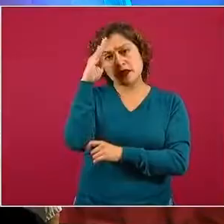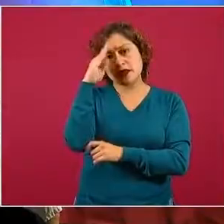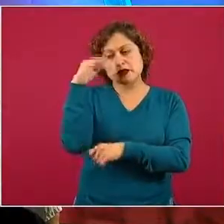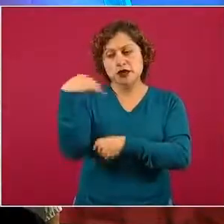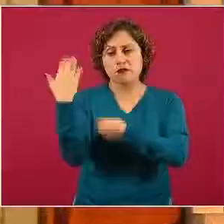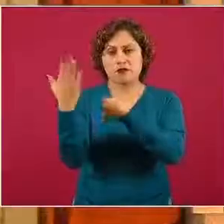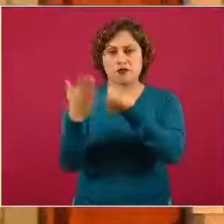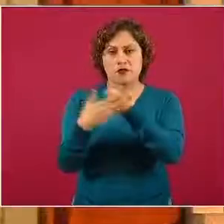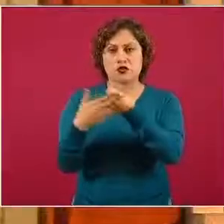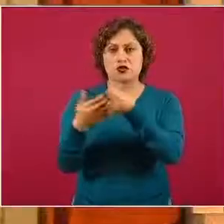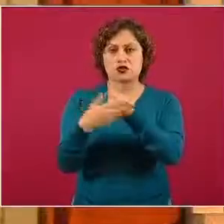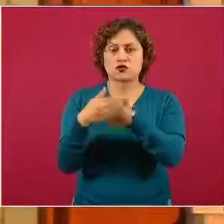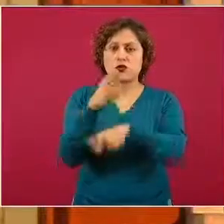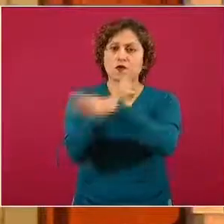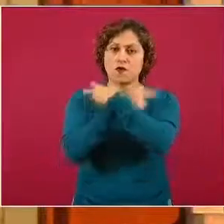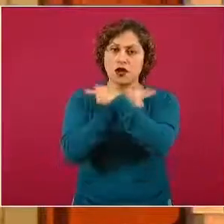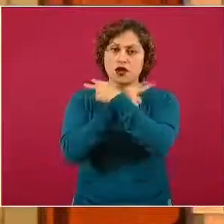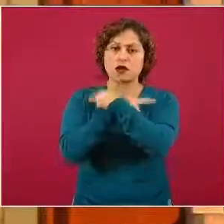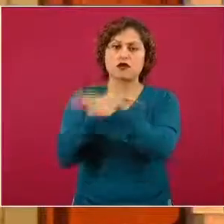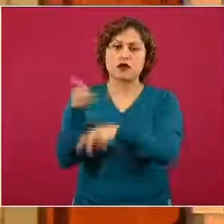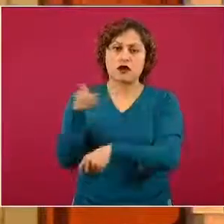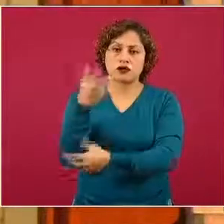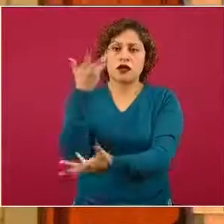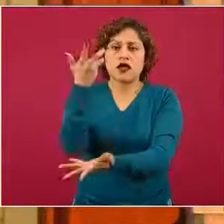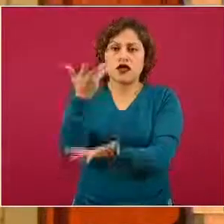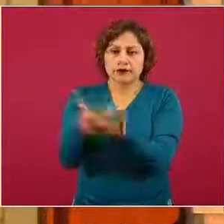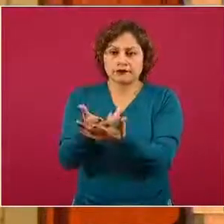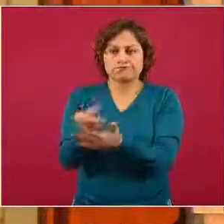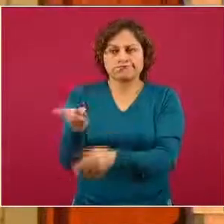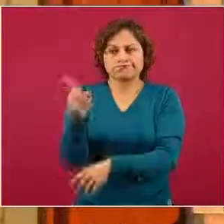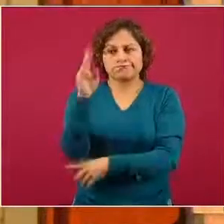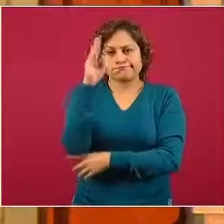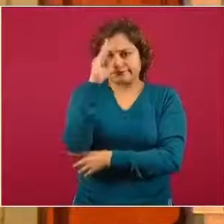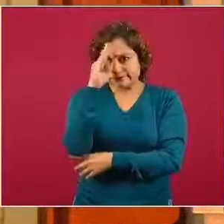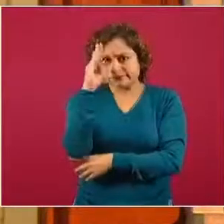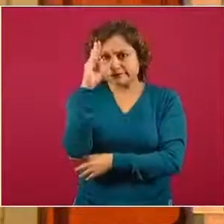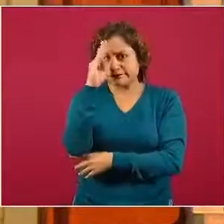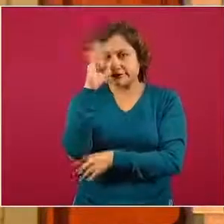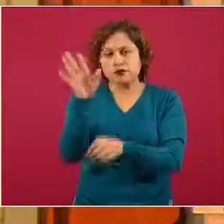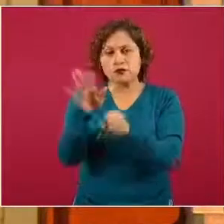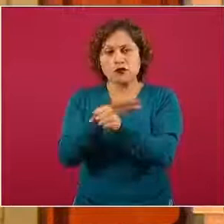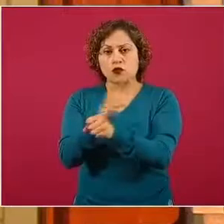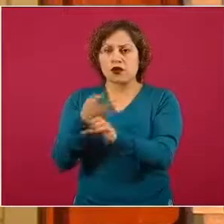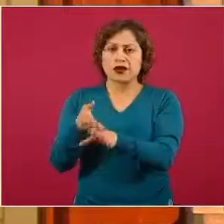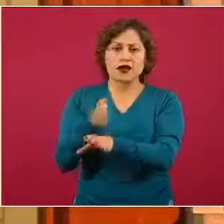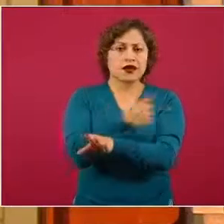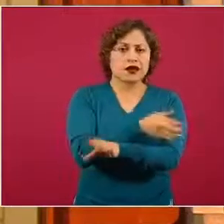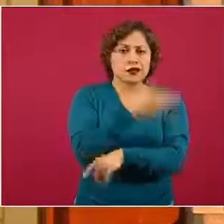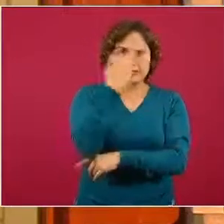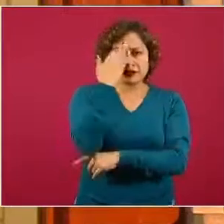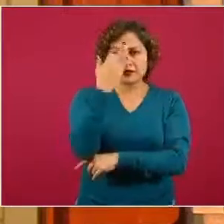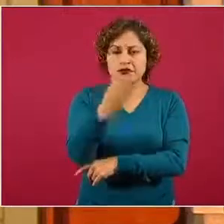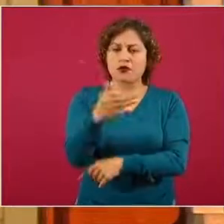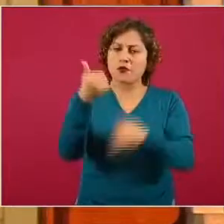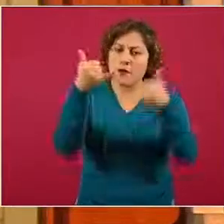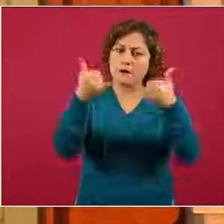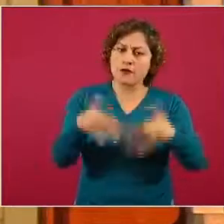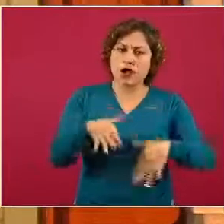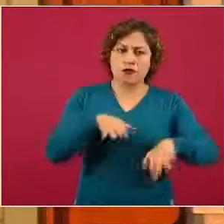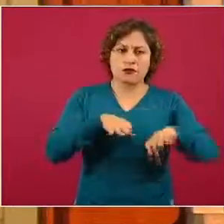con su familia, poder descansar de toda esta ardua labor y trabajo que han llevado durante el